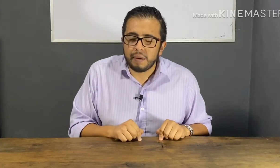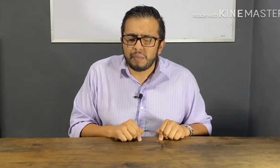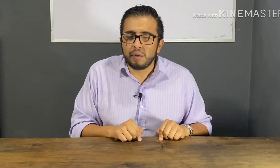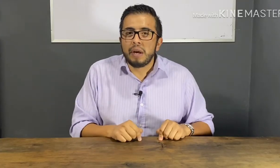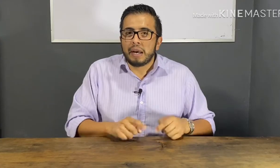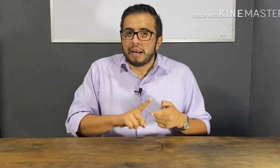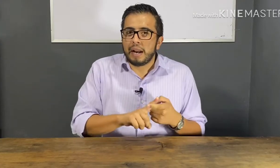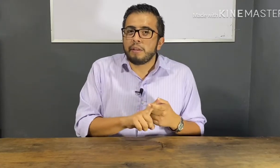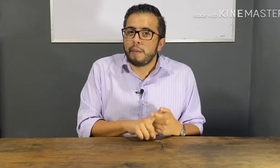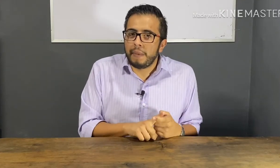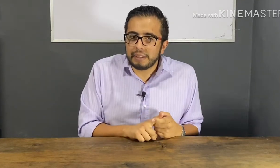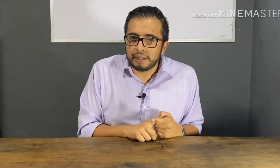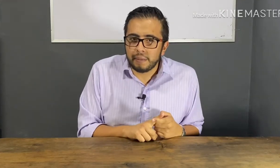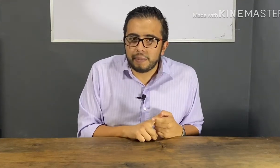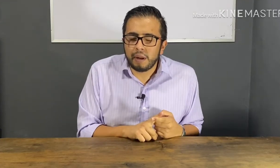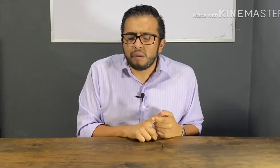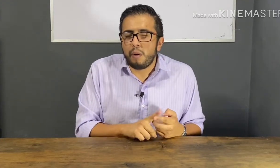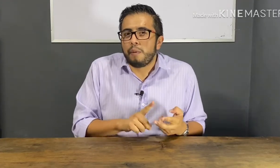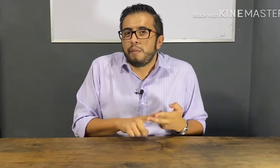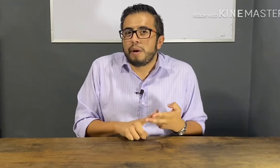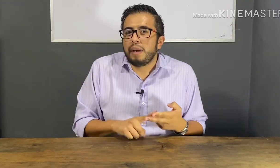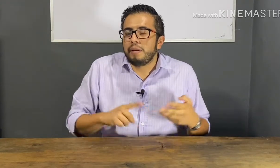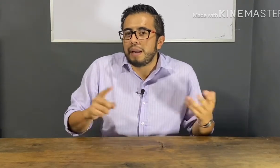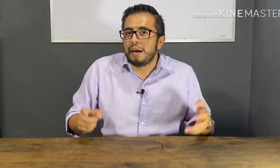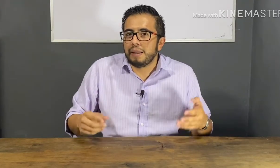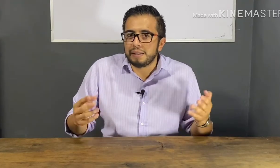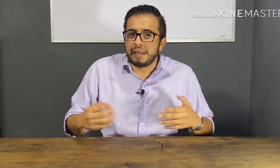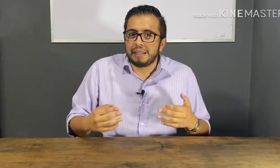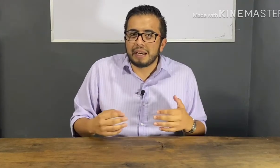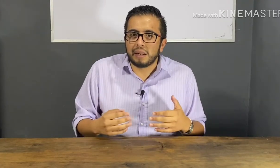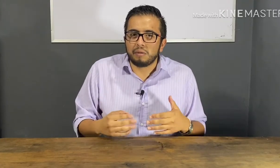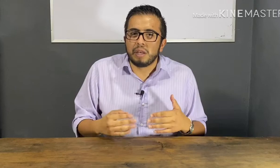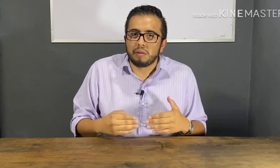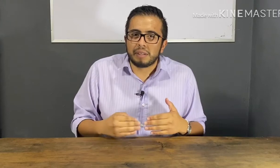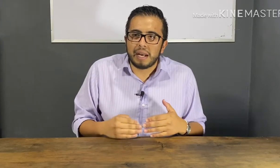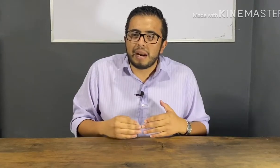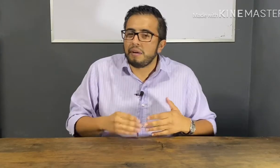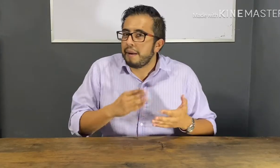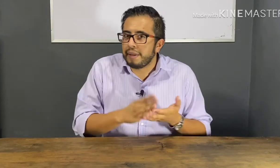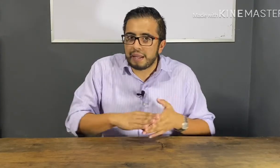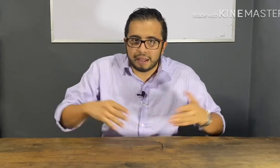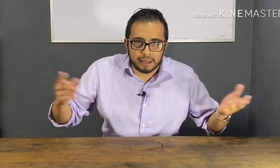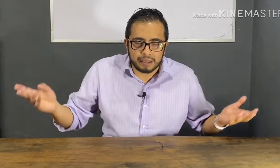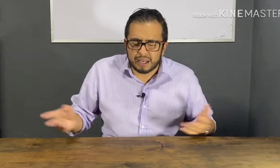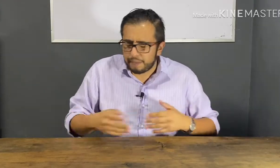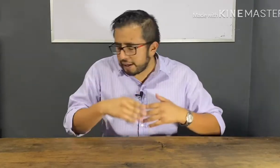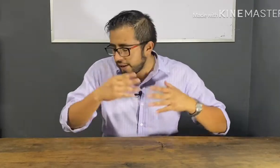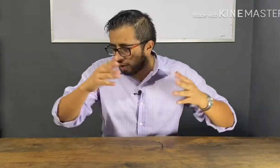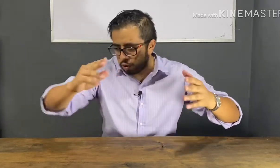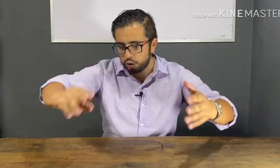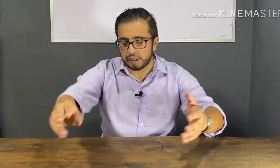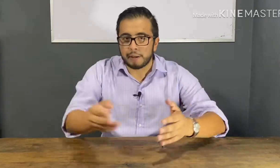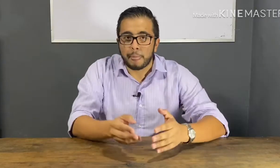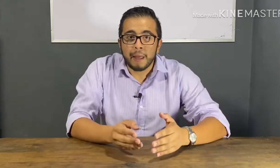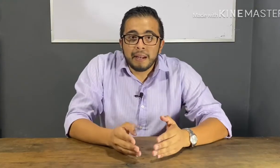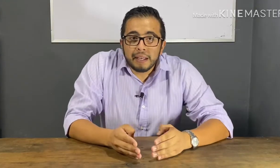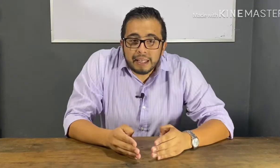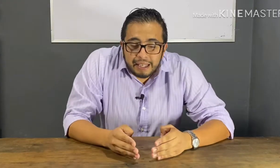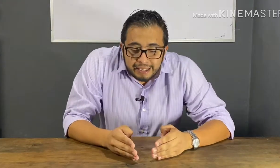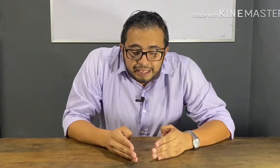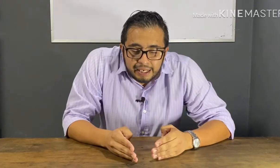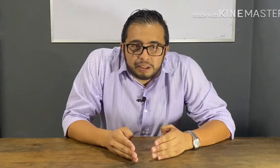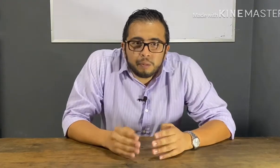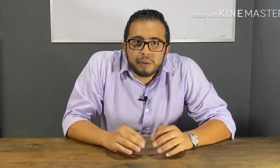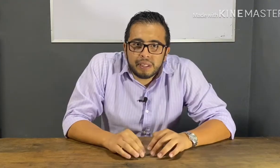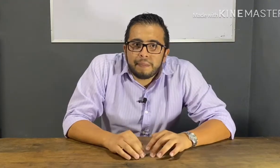más tiempo, generando más desempleo o provocando que a la gente se le siga reduciendo el salario a la mitad, terceras partes, yo qué sé.